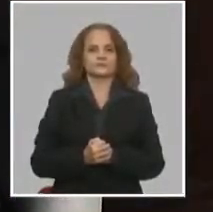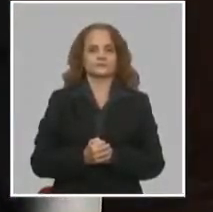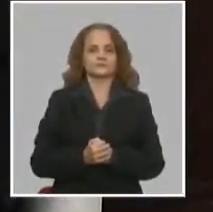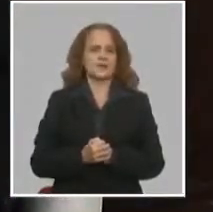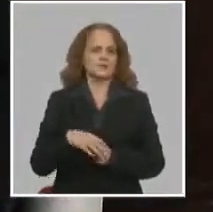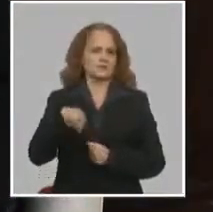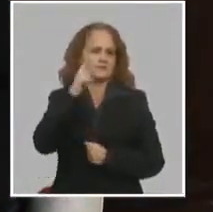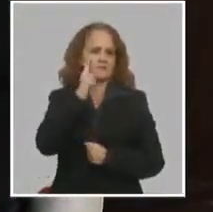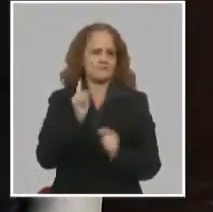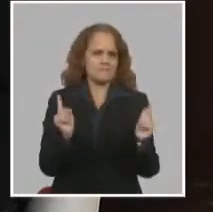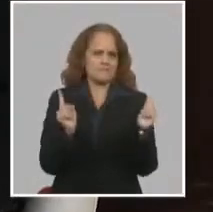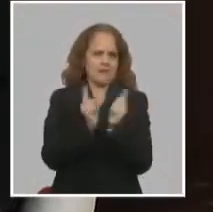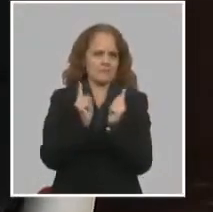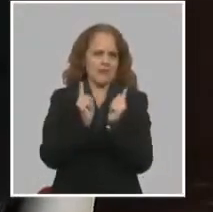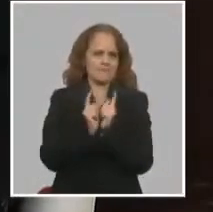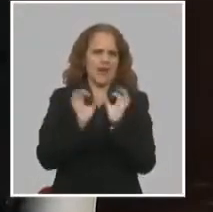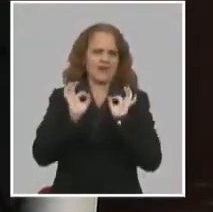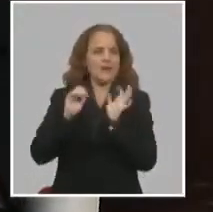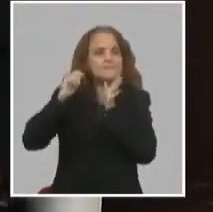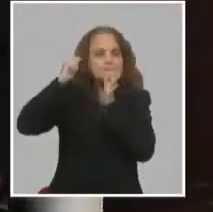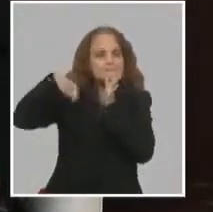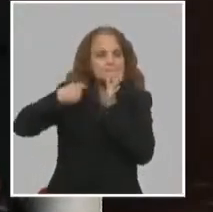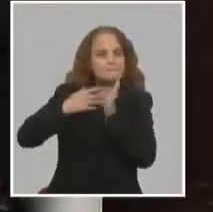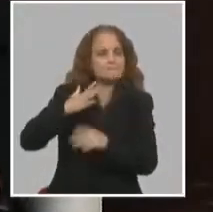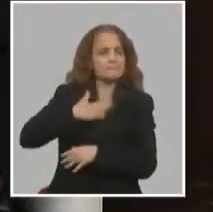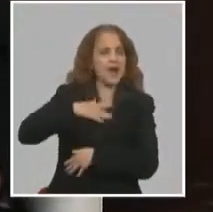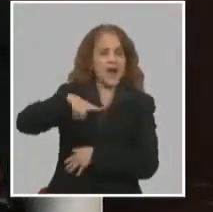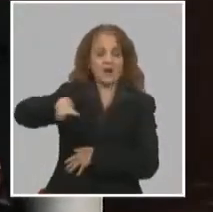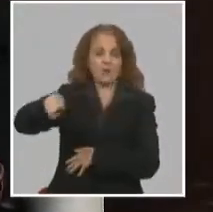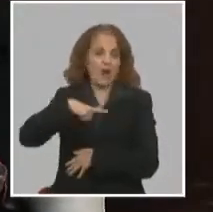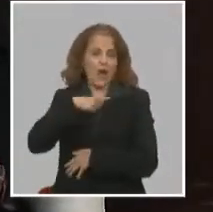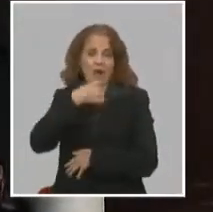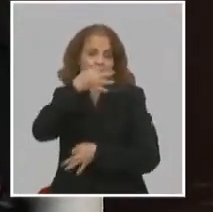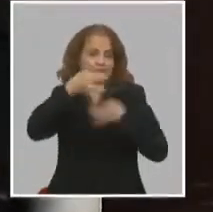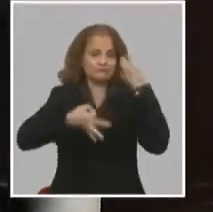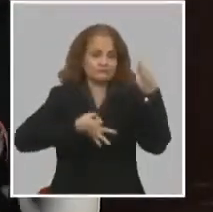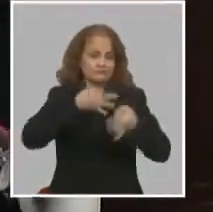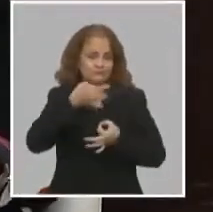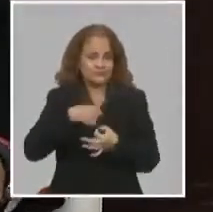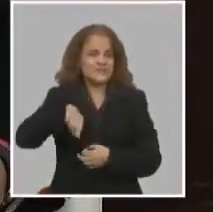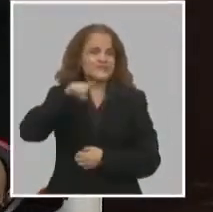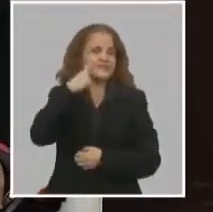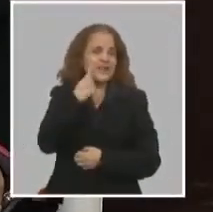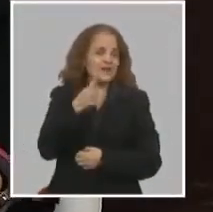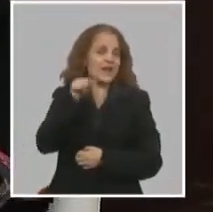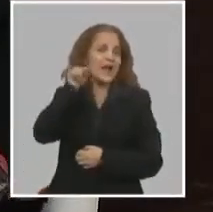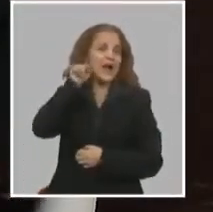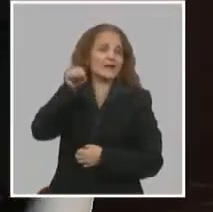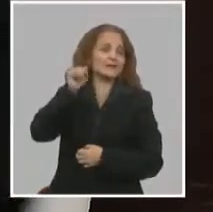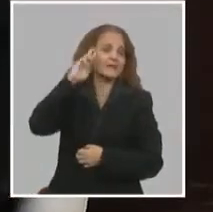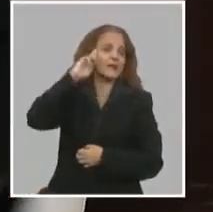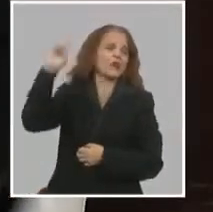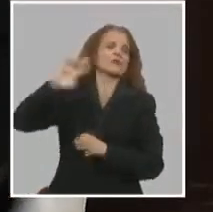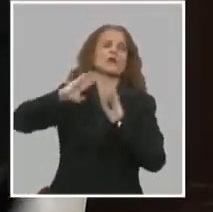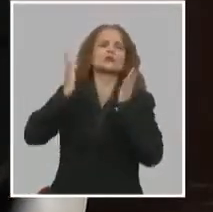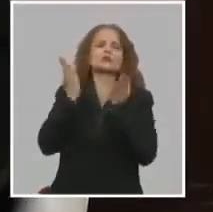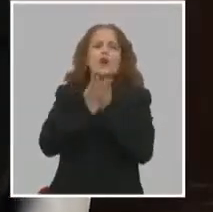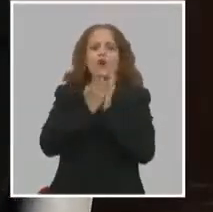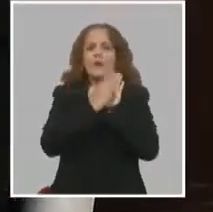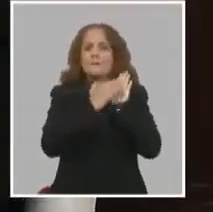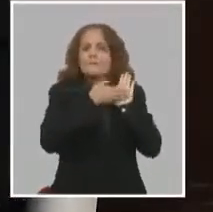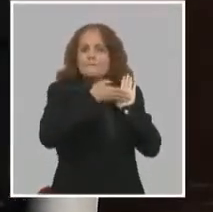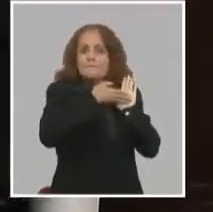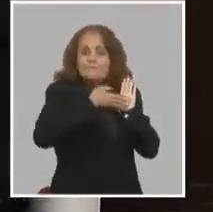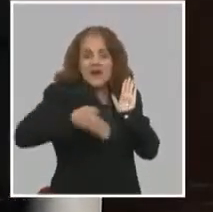Un pequeño fragmento de En las laderas del Himalaya, un testimonio conmovedor de Roberto Chile que recoge aquellos meses de combate